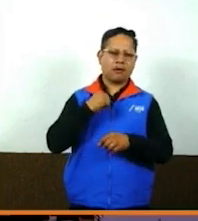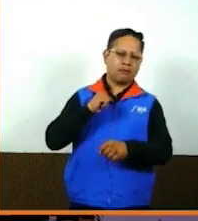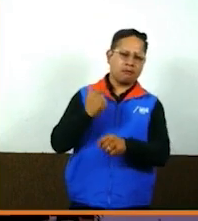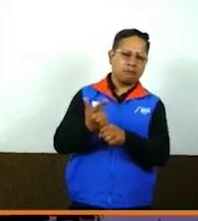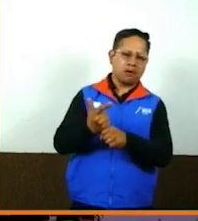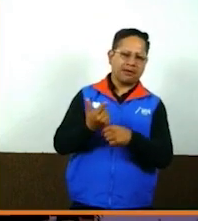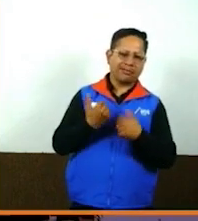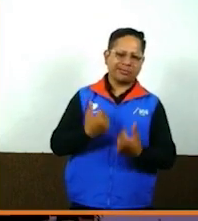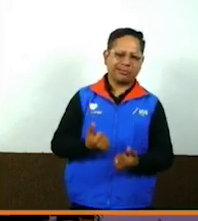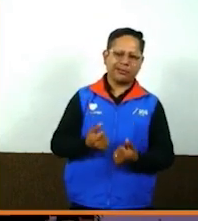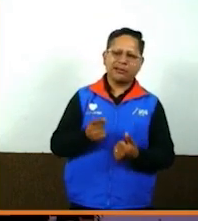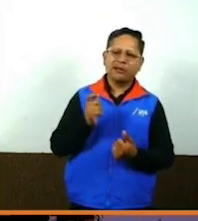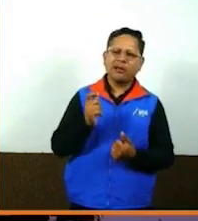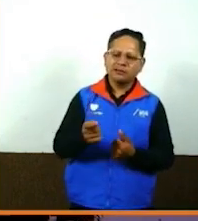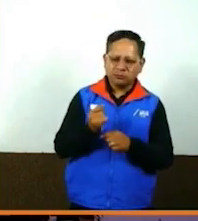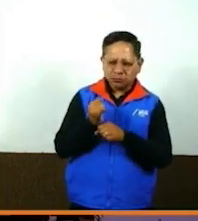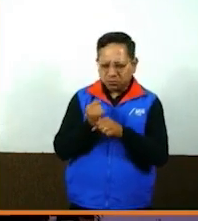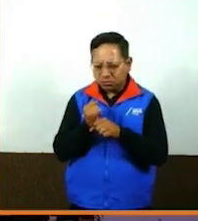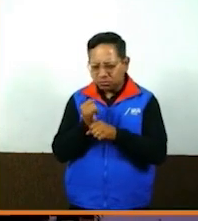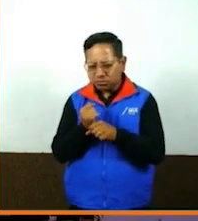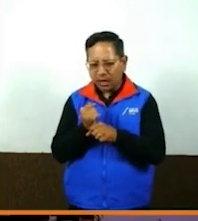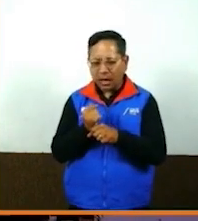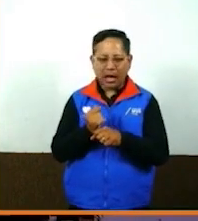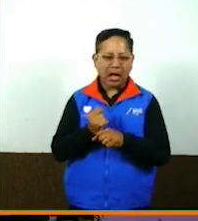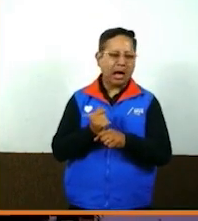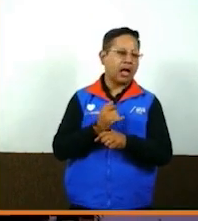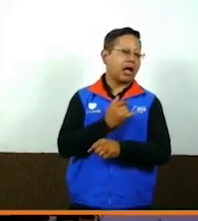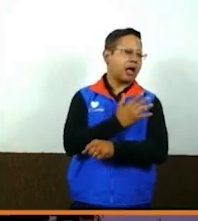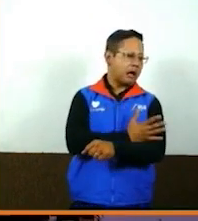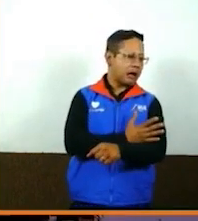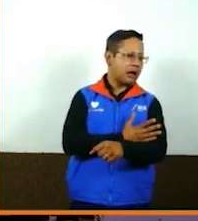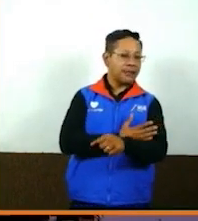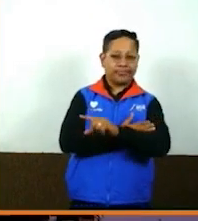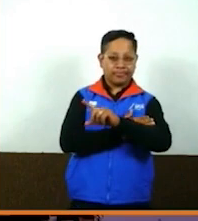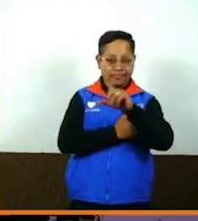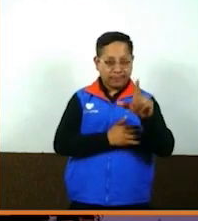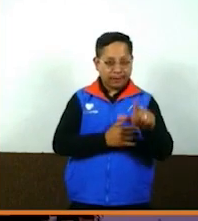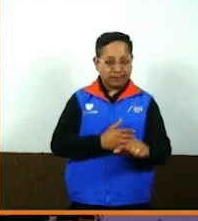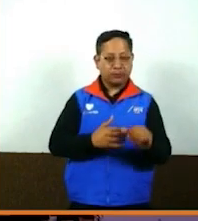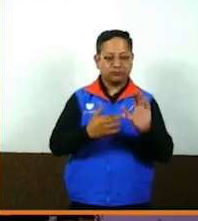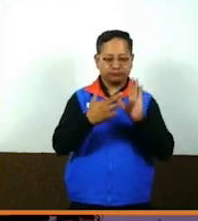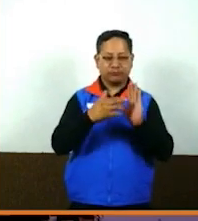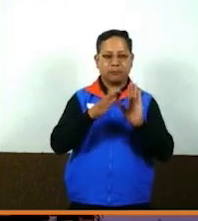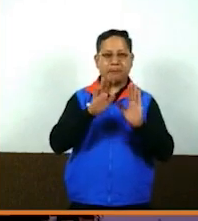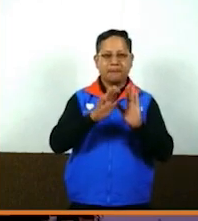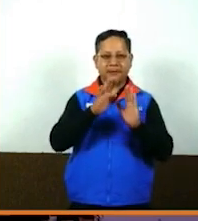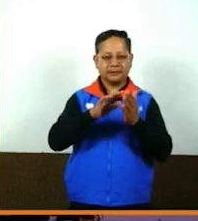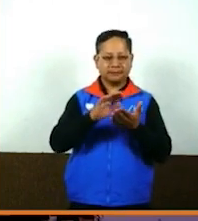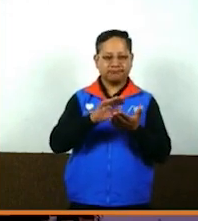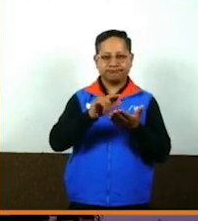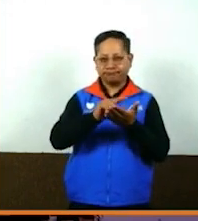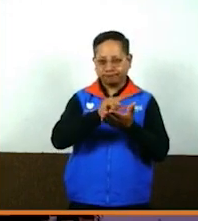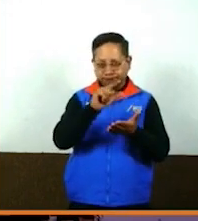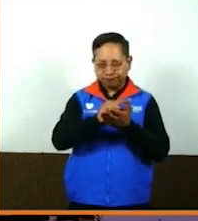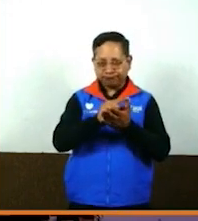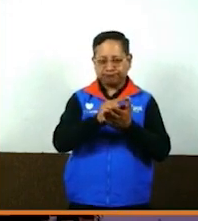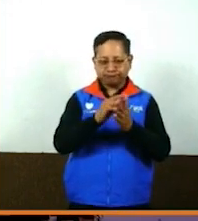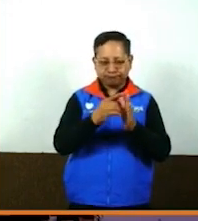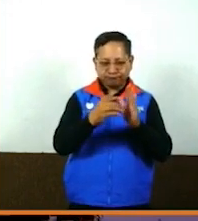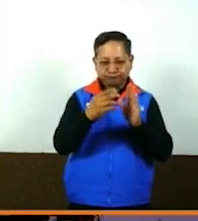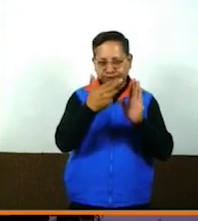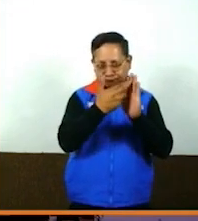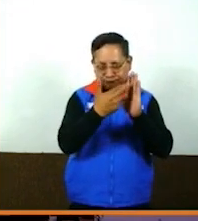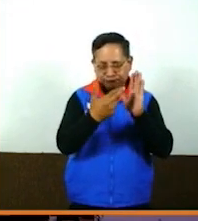encargamos de entenderla para después definir una serie de lineamientos. A final de cuentas, nosotros creamos tecnología y